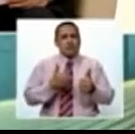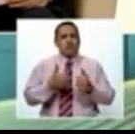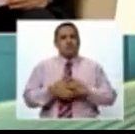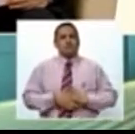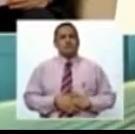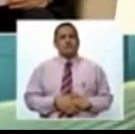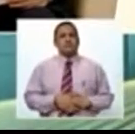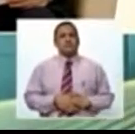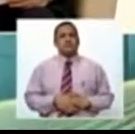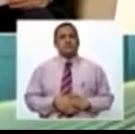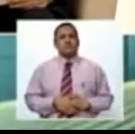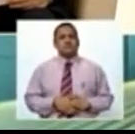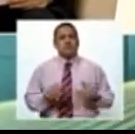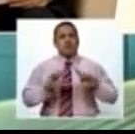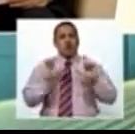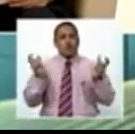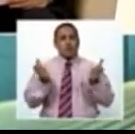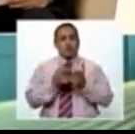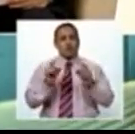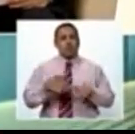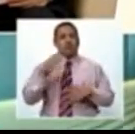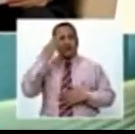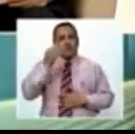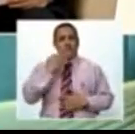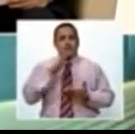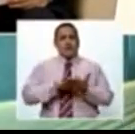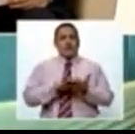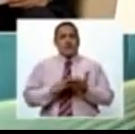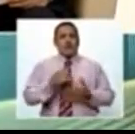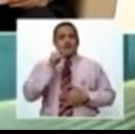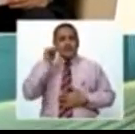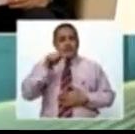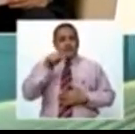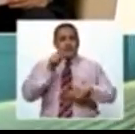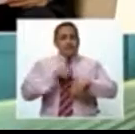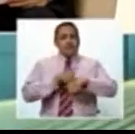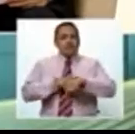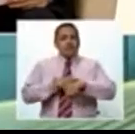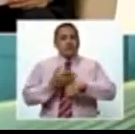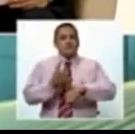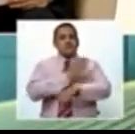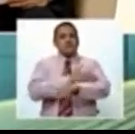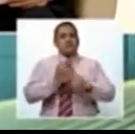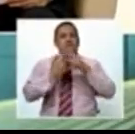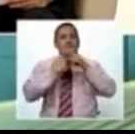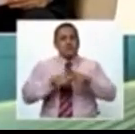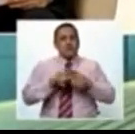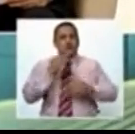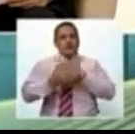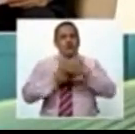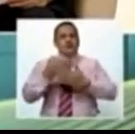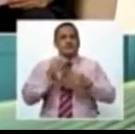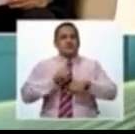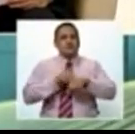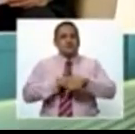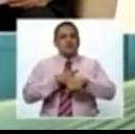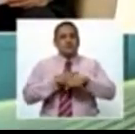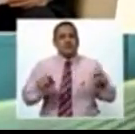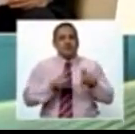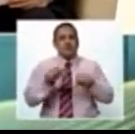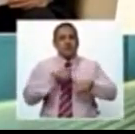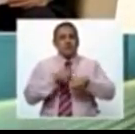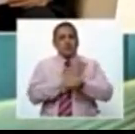la comisión de un supuesto ilícito, es ese el momento en el cual comienza a correr el cómputo razonable, ¿no? El